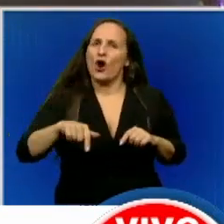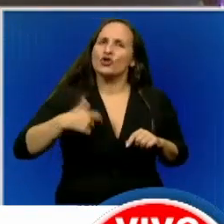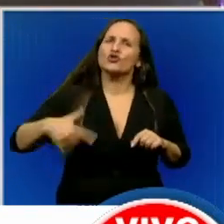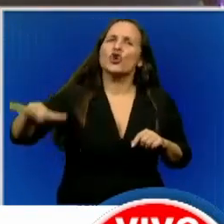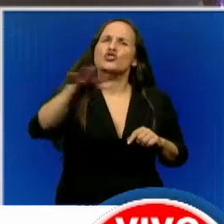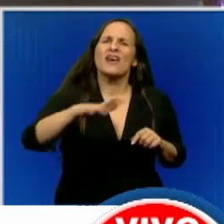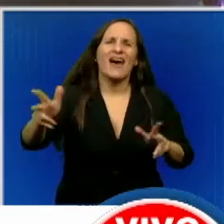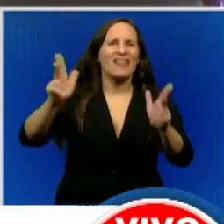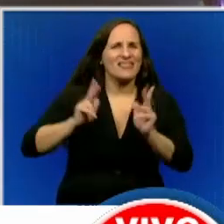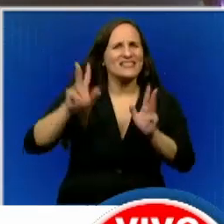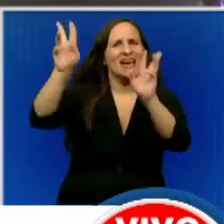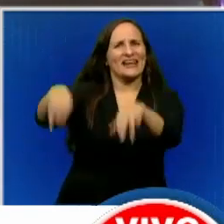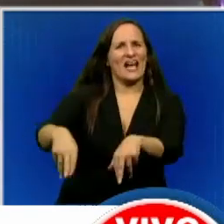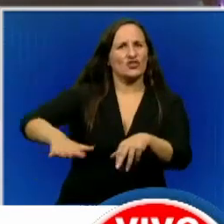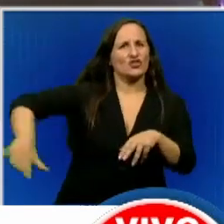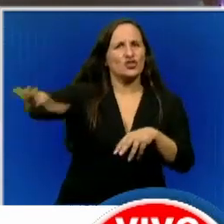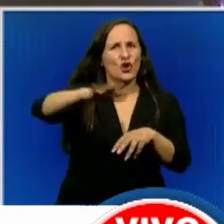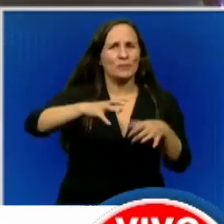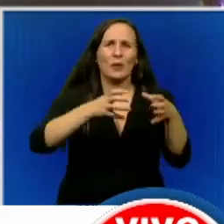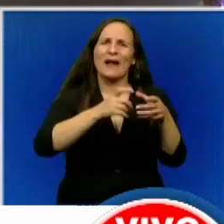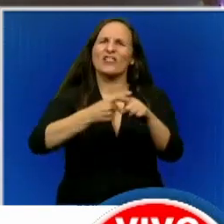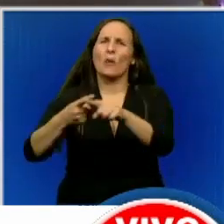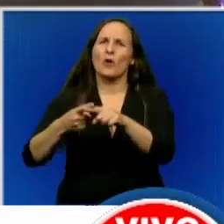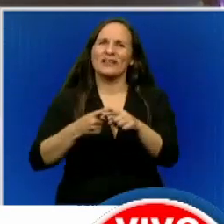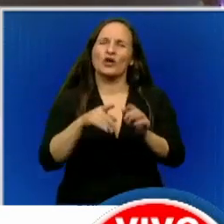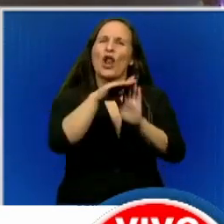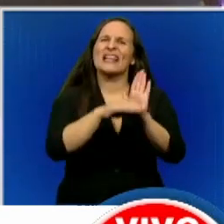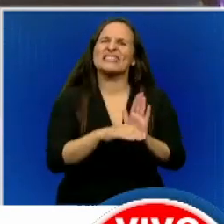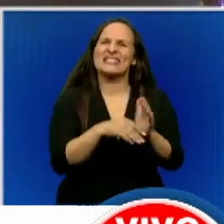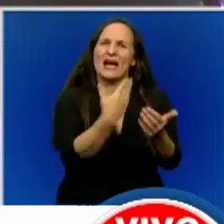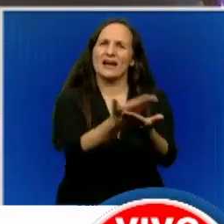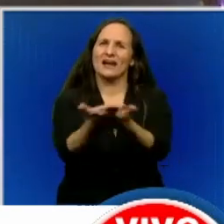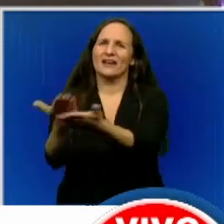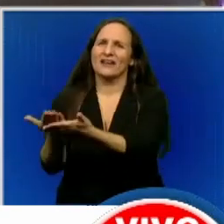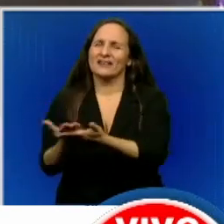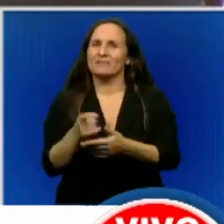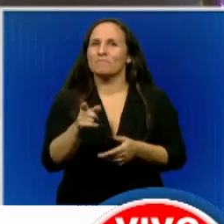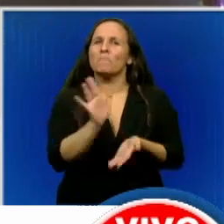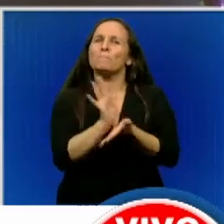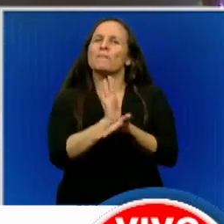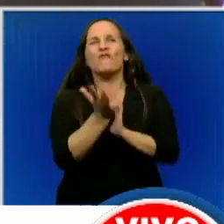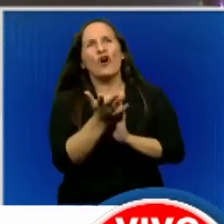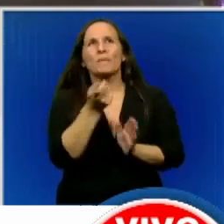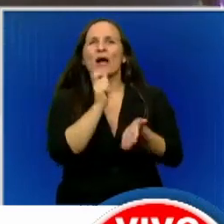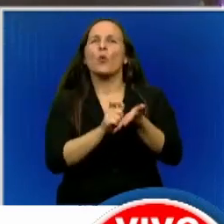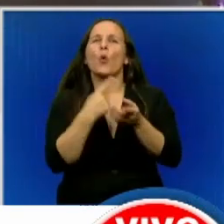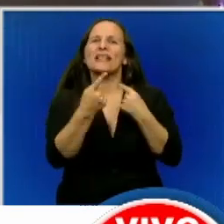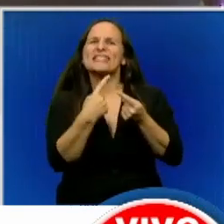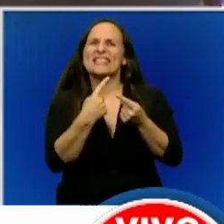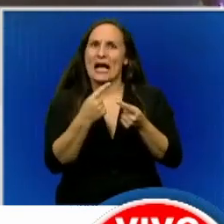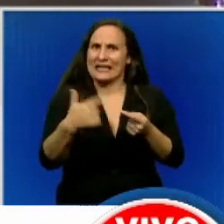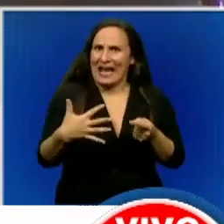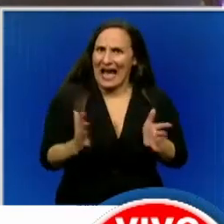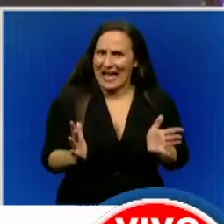razón. Cuando los partidos no presentan lista, es una encuesta cara y resulta que el Estado la financia igual que el partido que